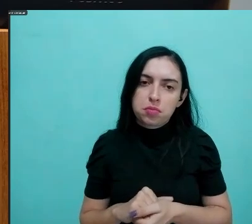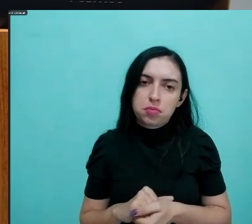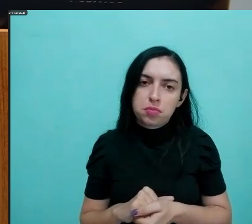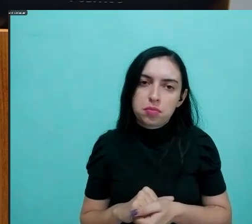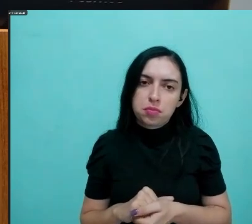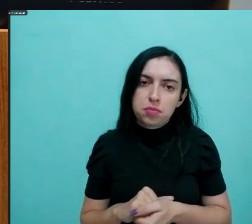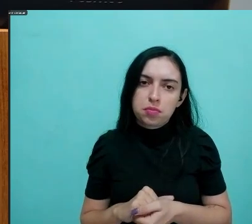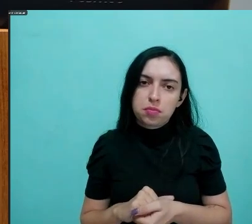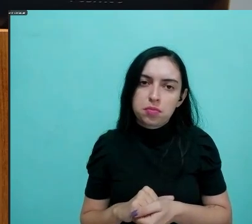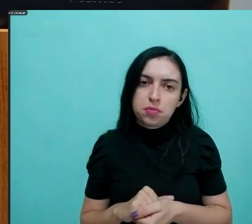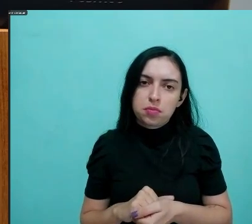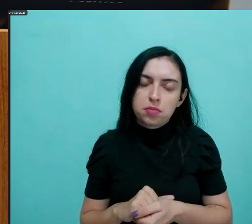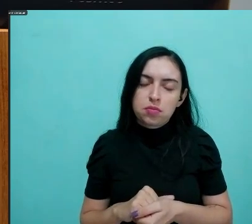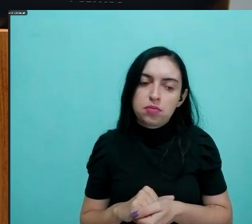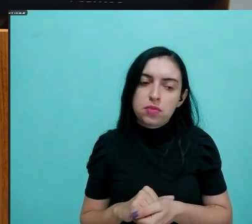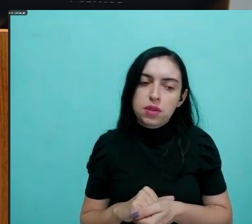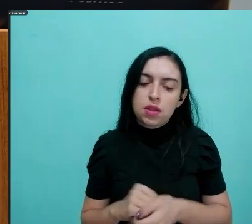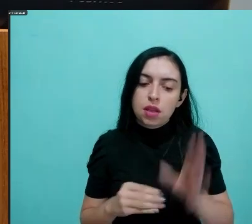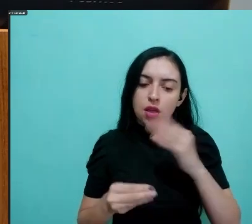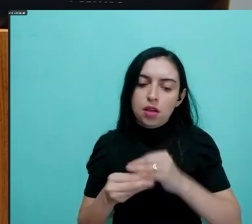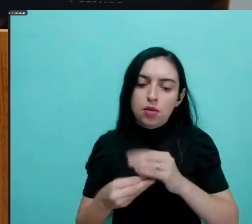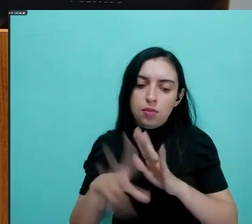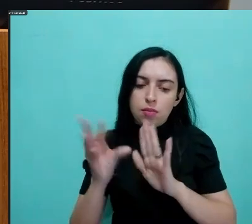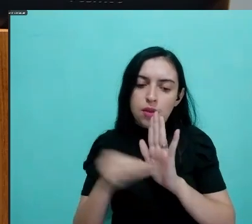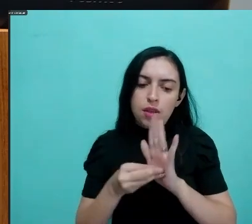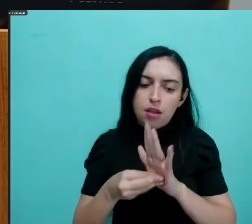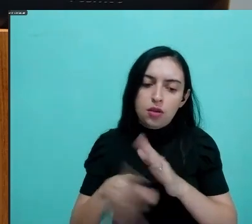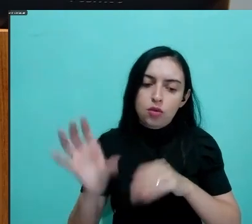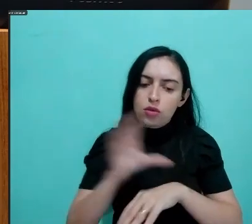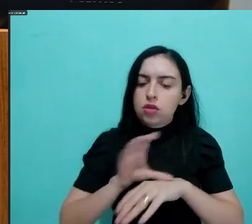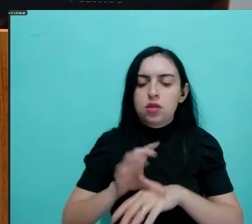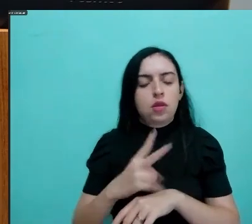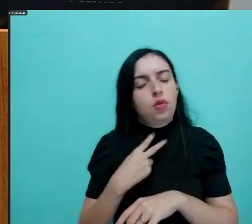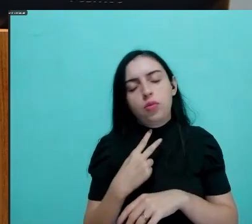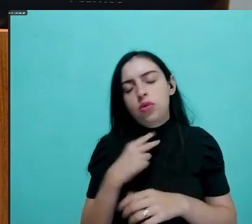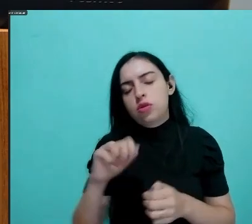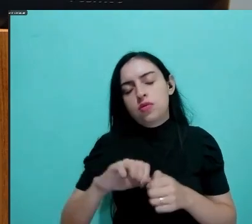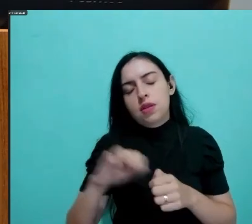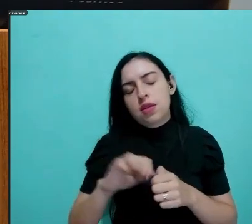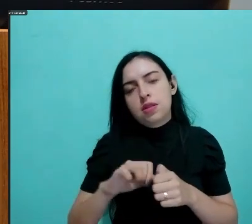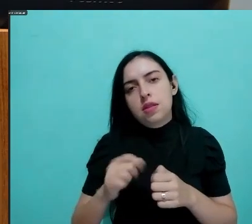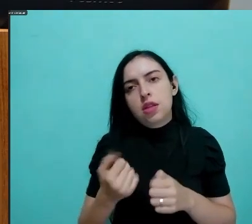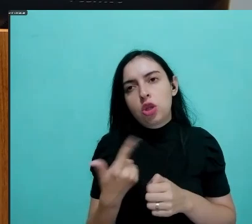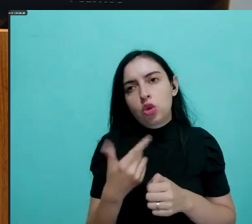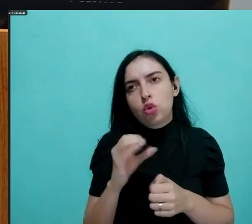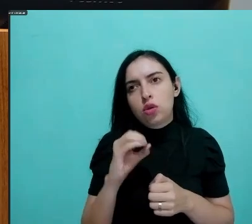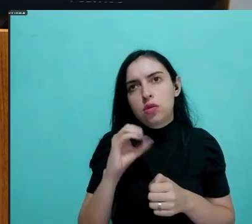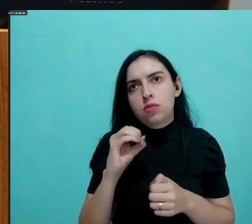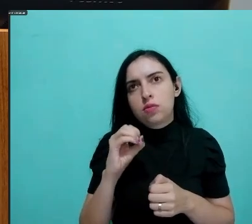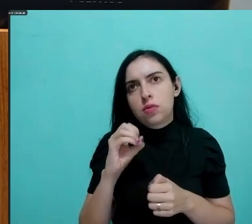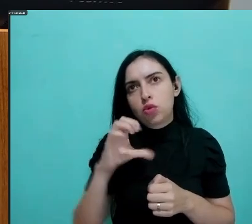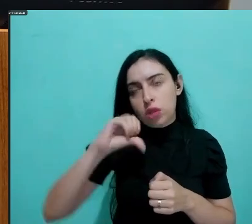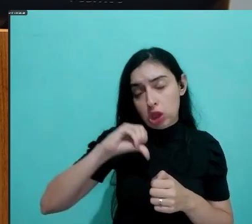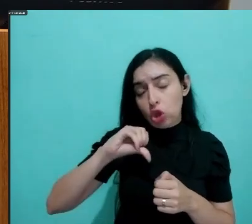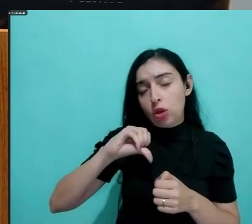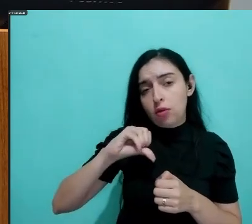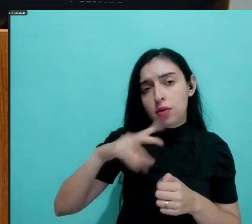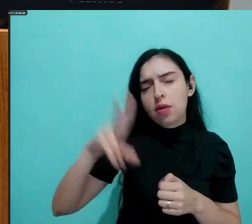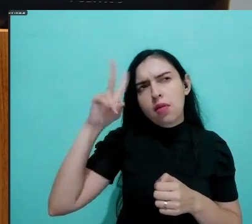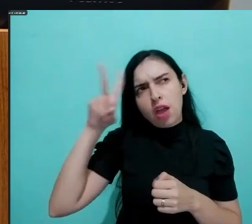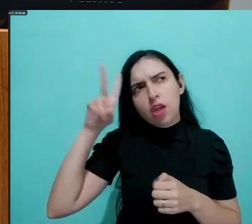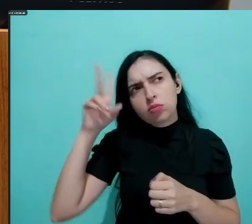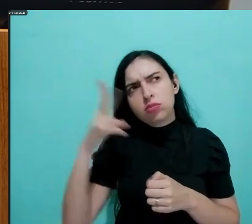Pero sin una enmienda constitucional eso no se puede cambiar. Y en 2019, si recuerdo bien, el